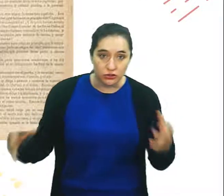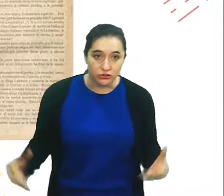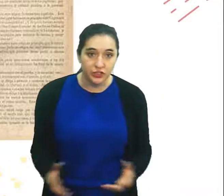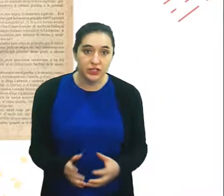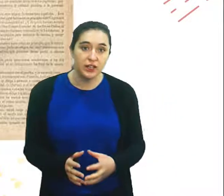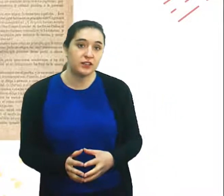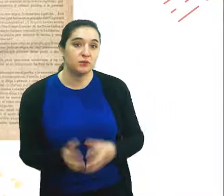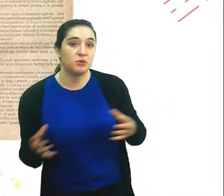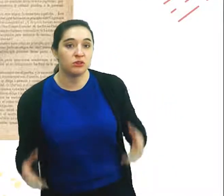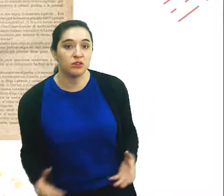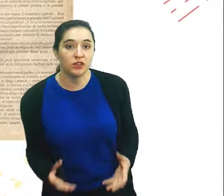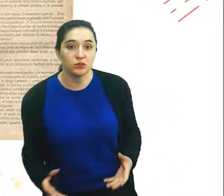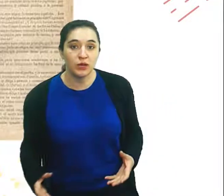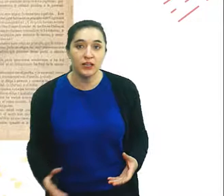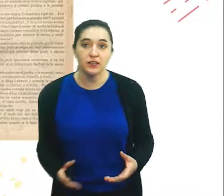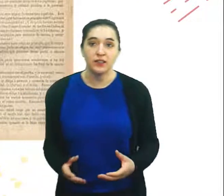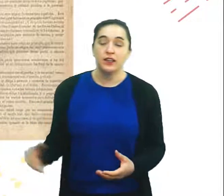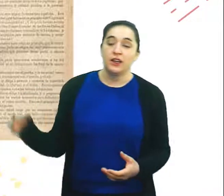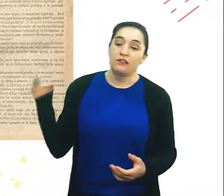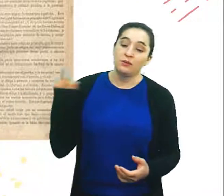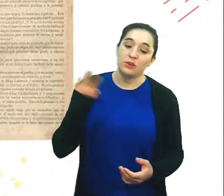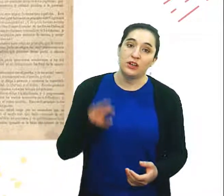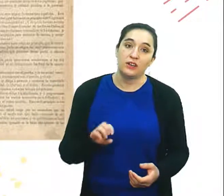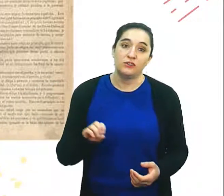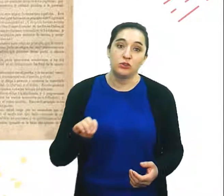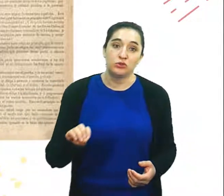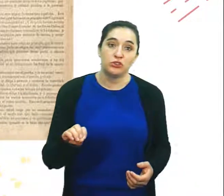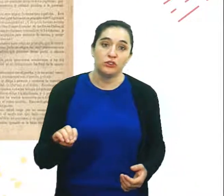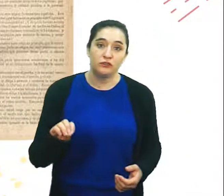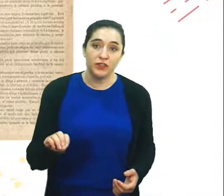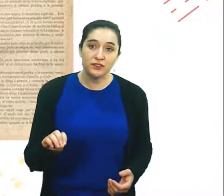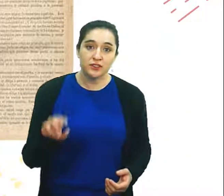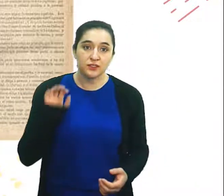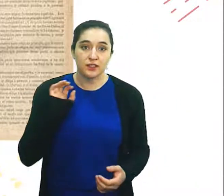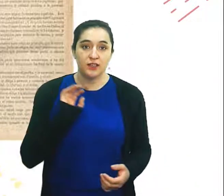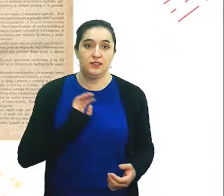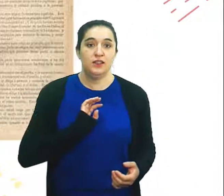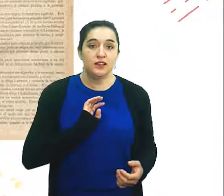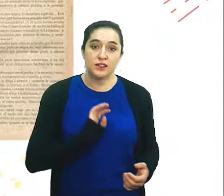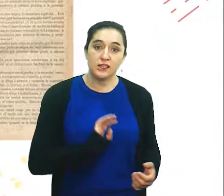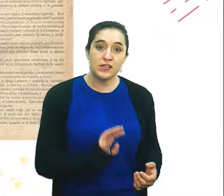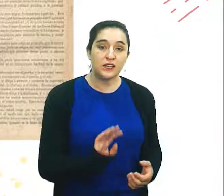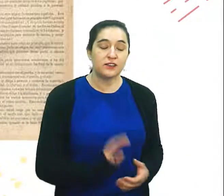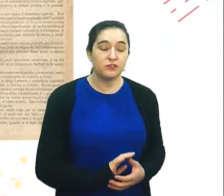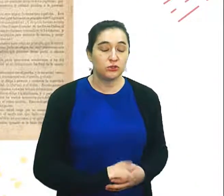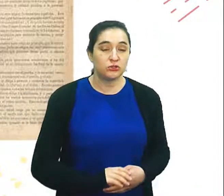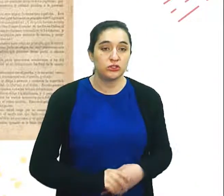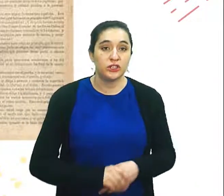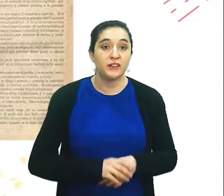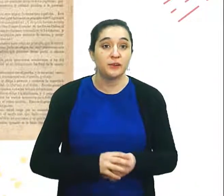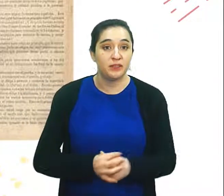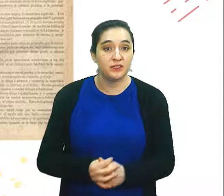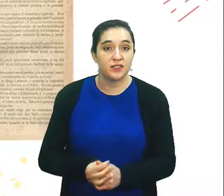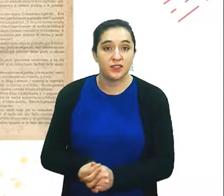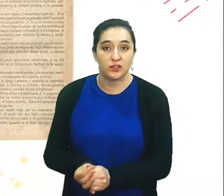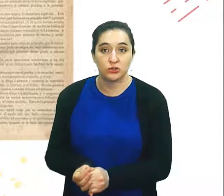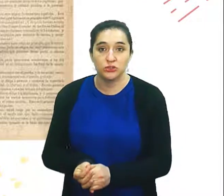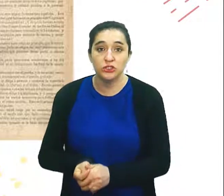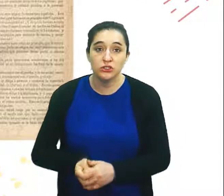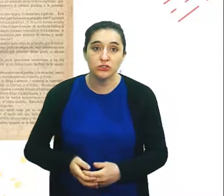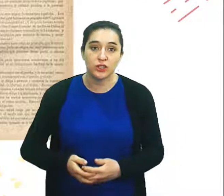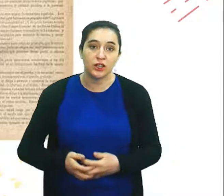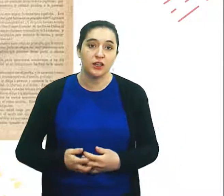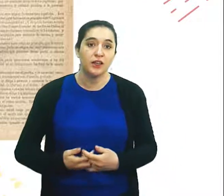esta filosofía, a este movimiento intelectual. Hablamos de la Revolución Francesa y de la revolución de la independencia de